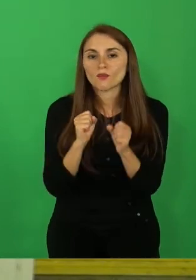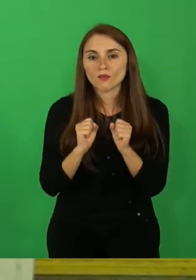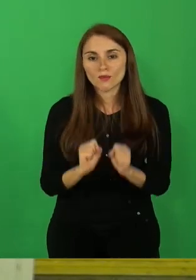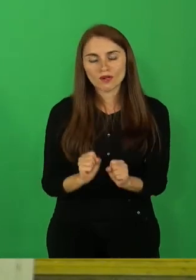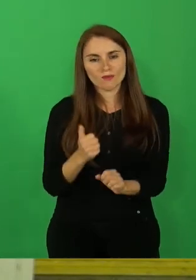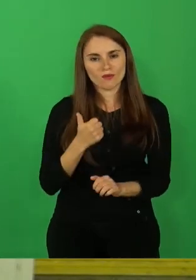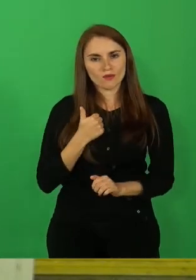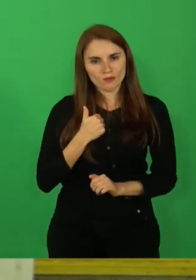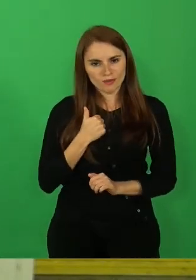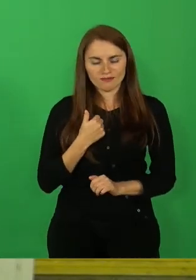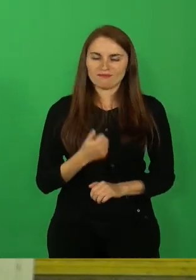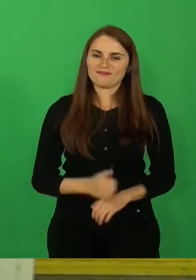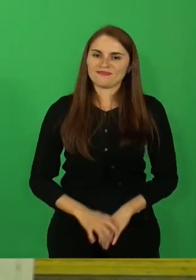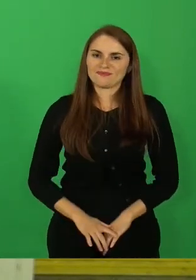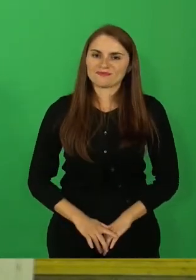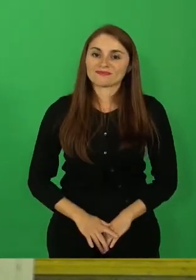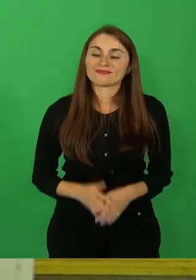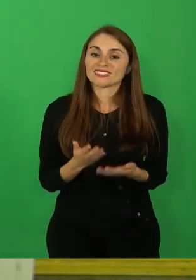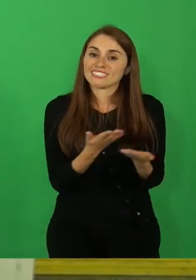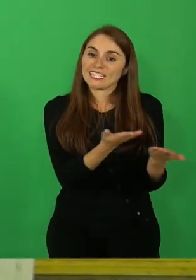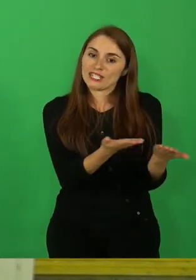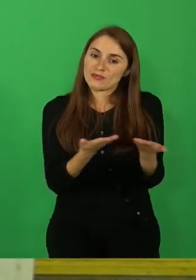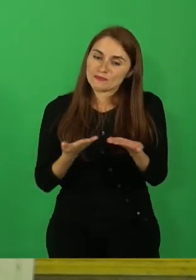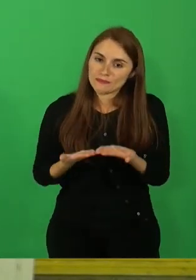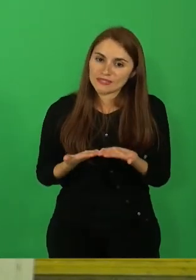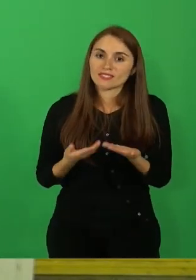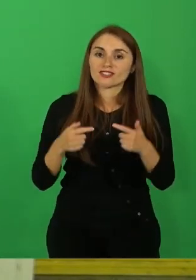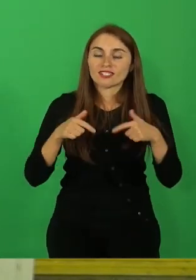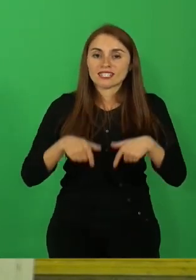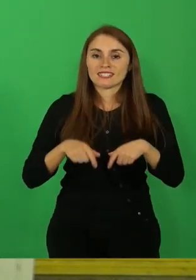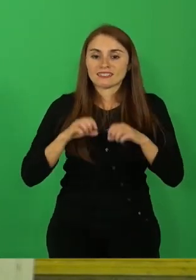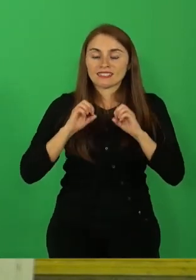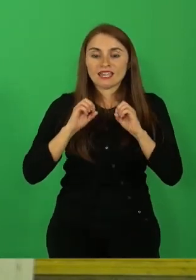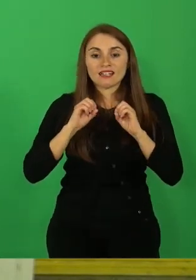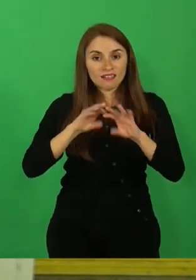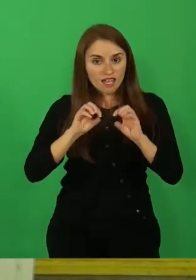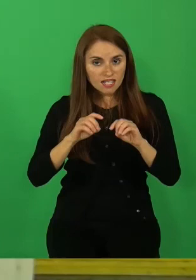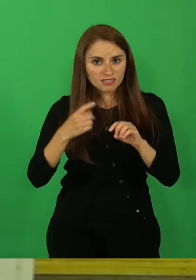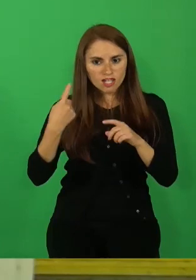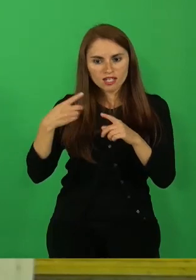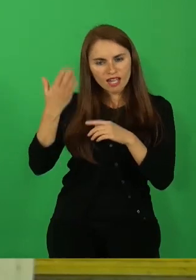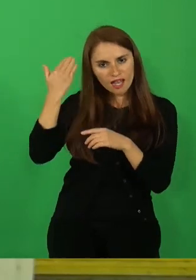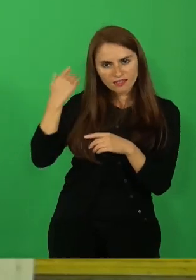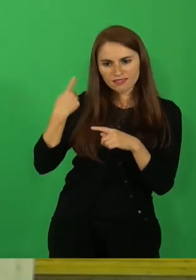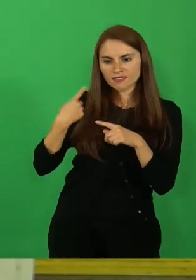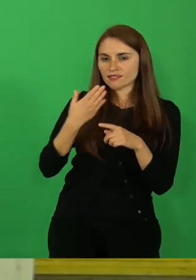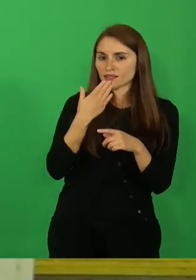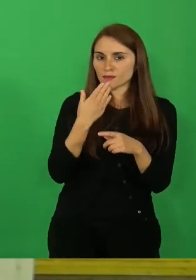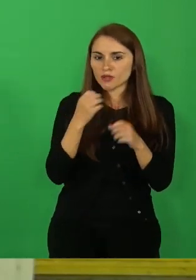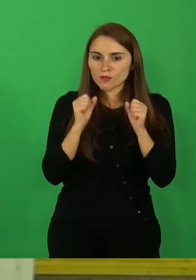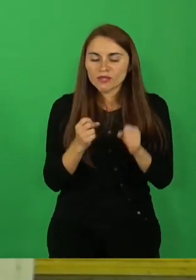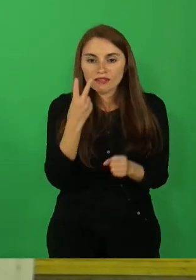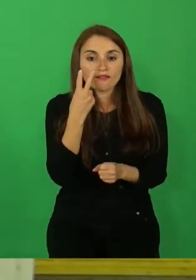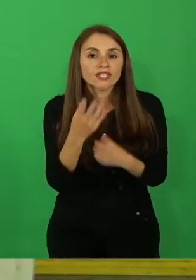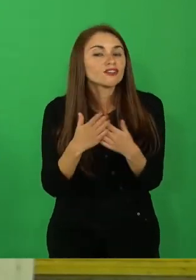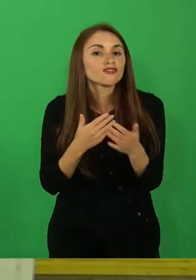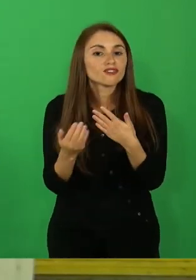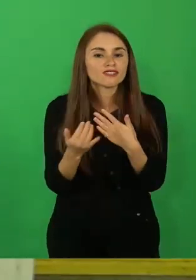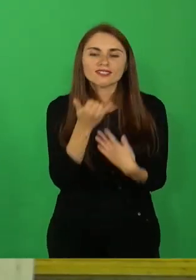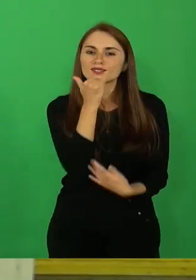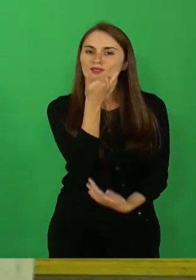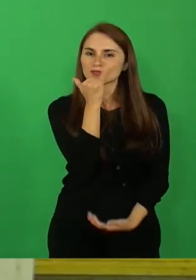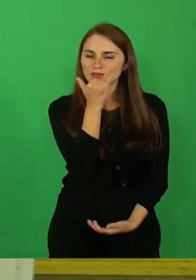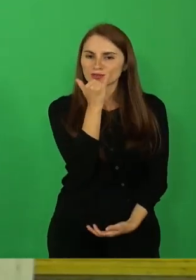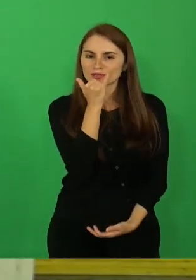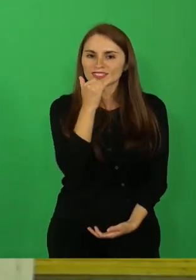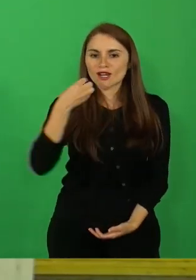poder lograrlos. Yo los invito a que estas clases y las otras anteriores que hemos tenido lo puedan visitar en nuestro canal de YouTube